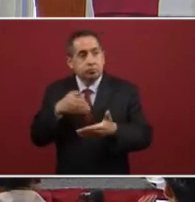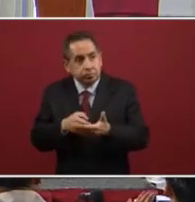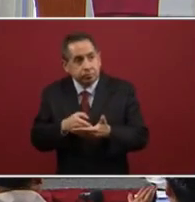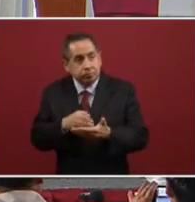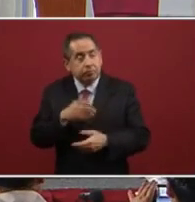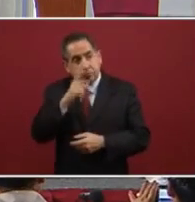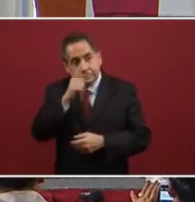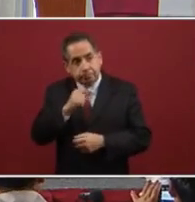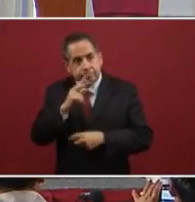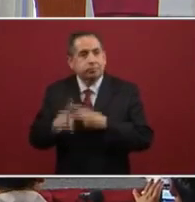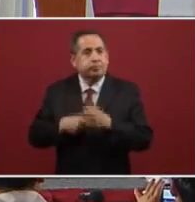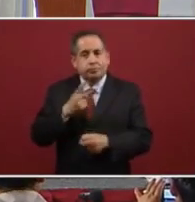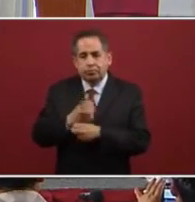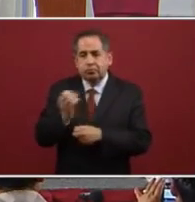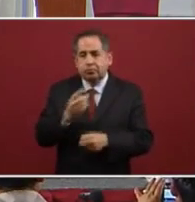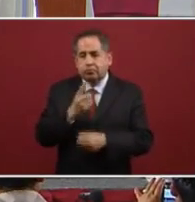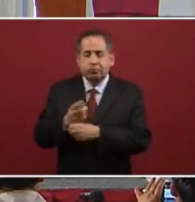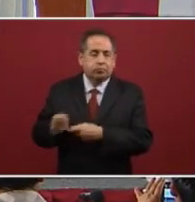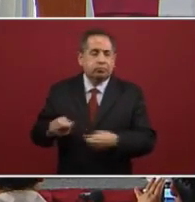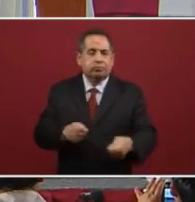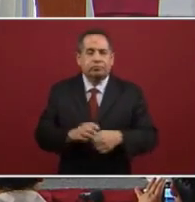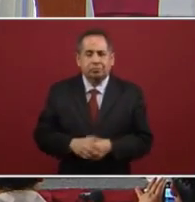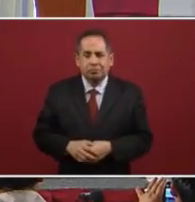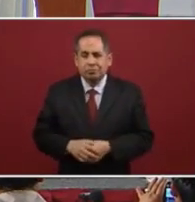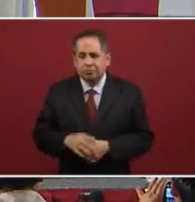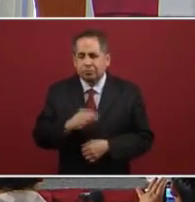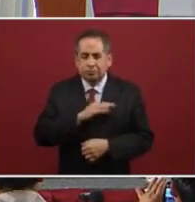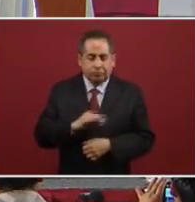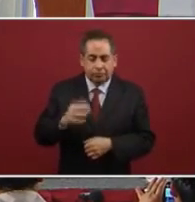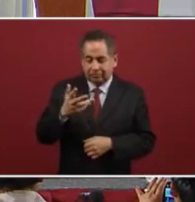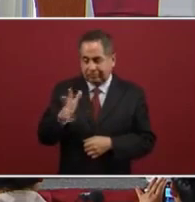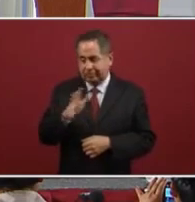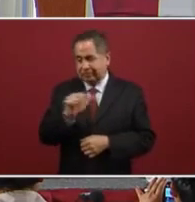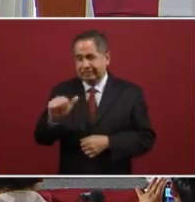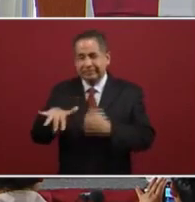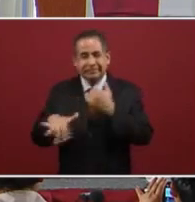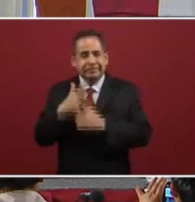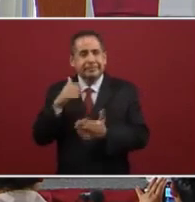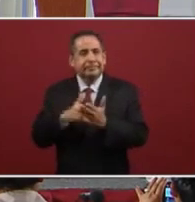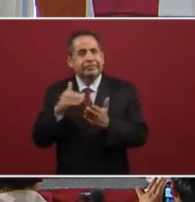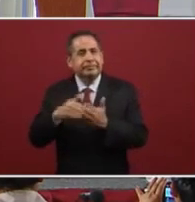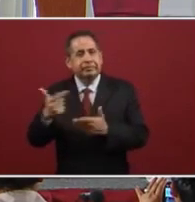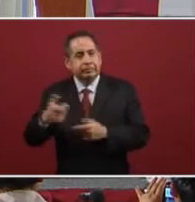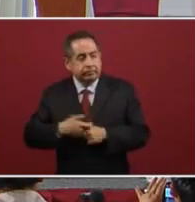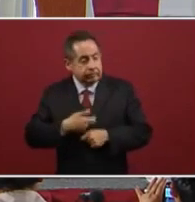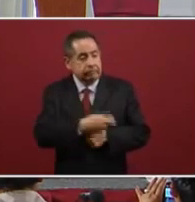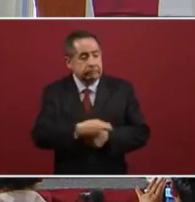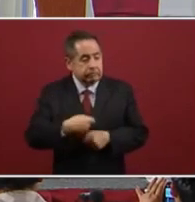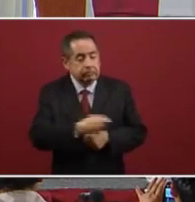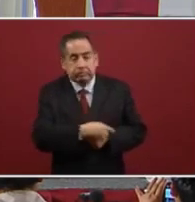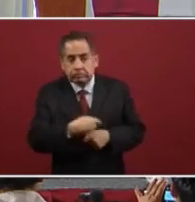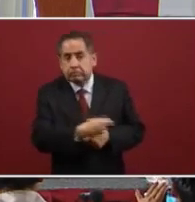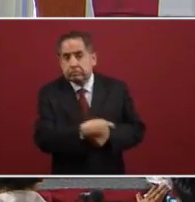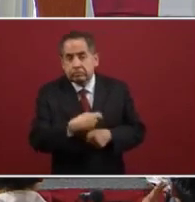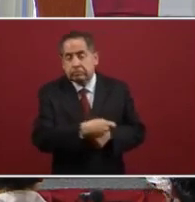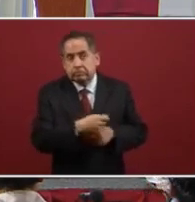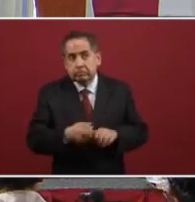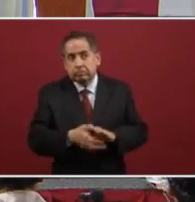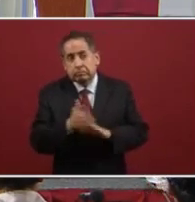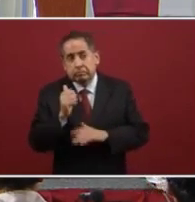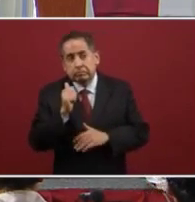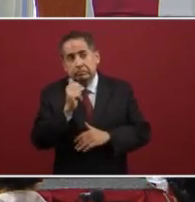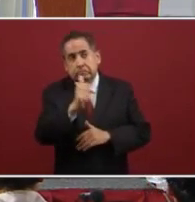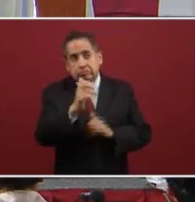pagán del orden de 10 a 15 millones de pesos de comisiones en el tránsito solamente estoy hablando de